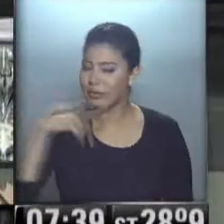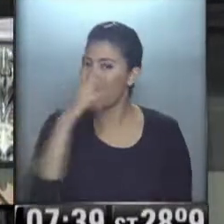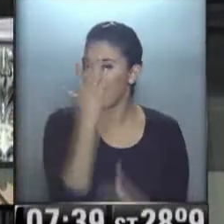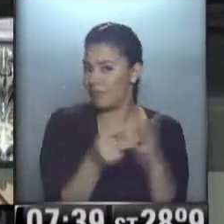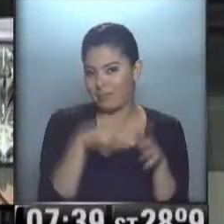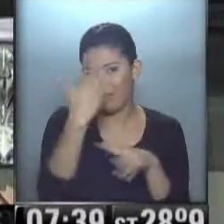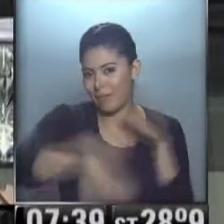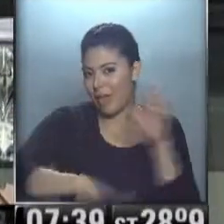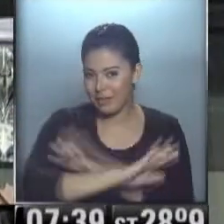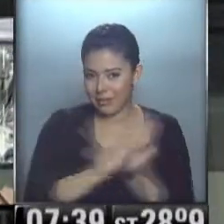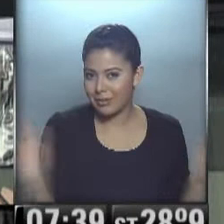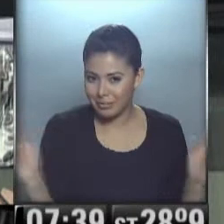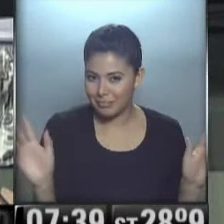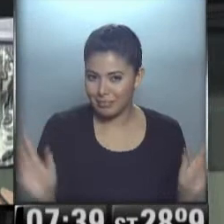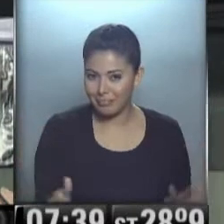está